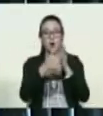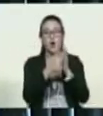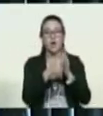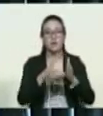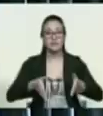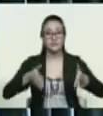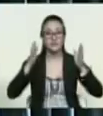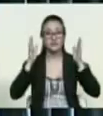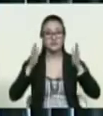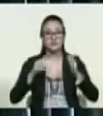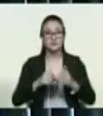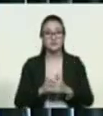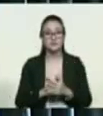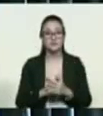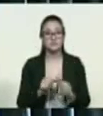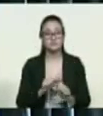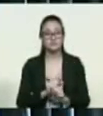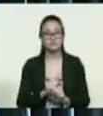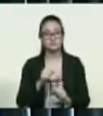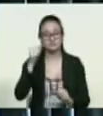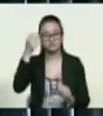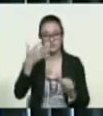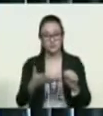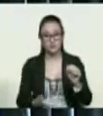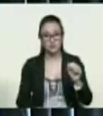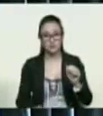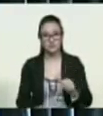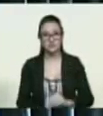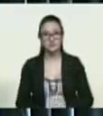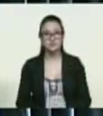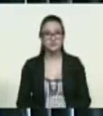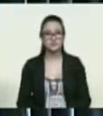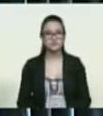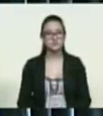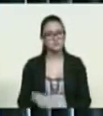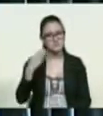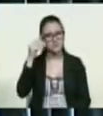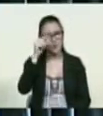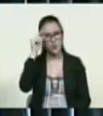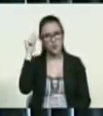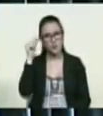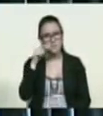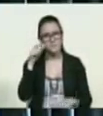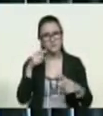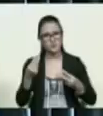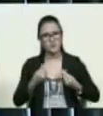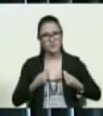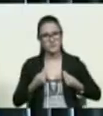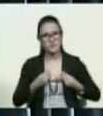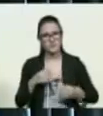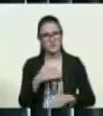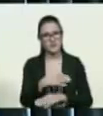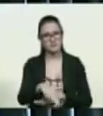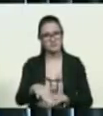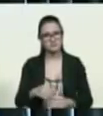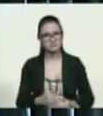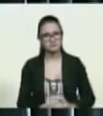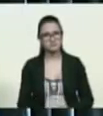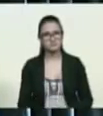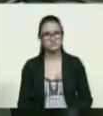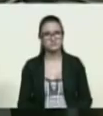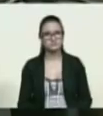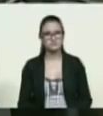y luego desciende. ¿Pensó Julio Borges en las personas que viven en la Avenida Fuerzas Armadas?